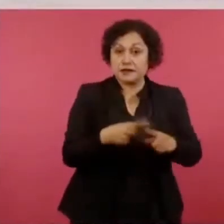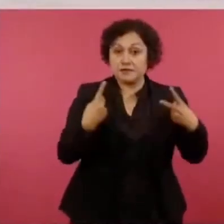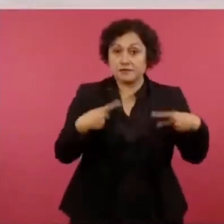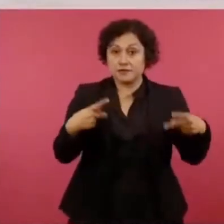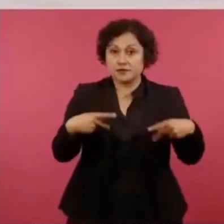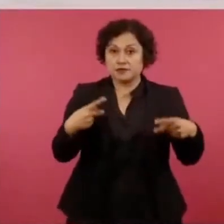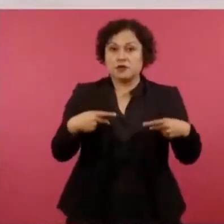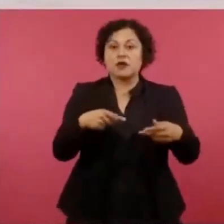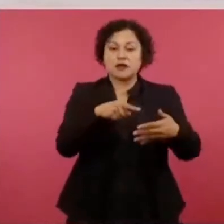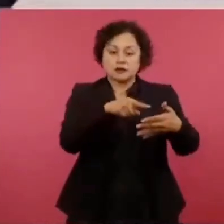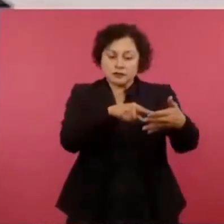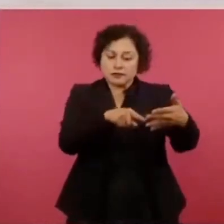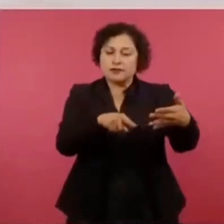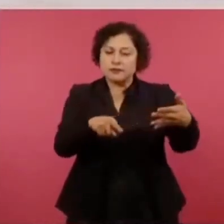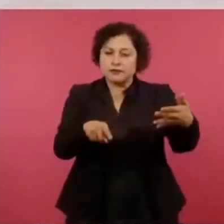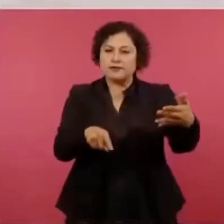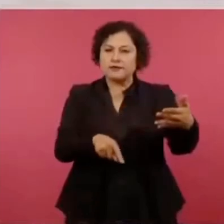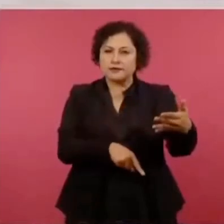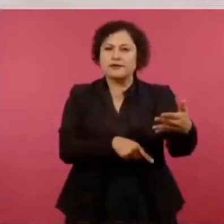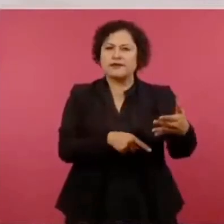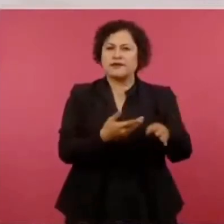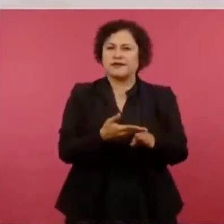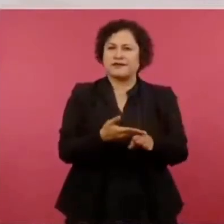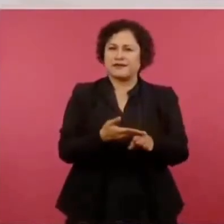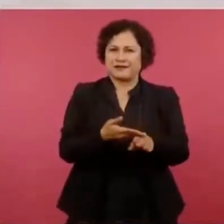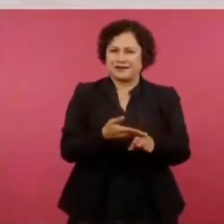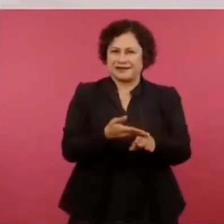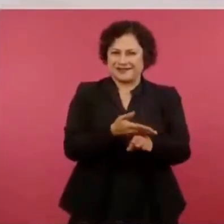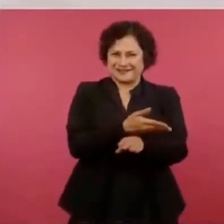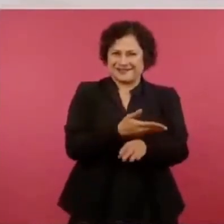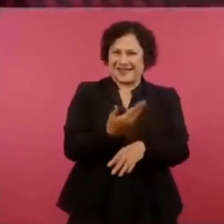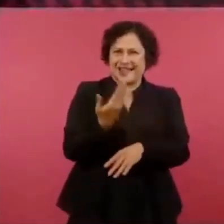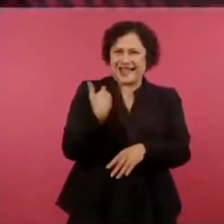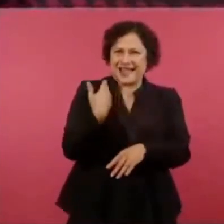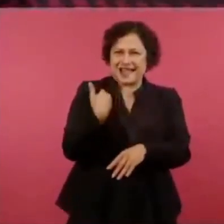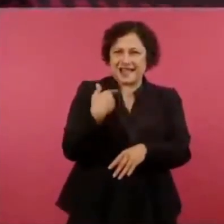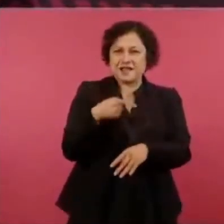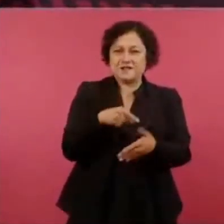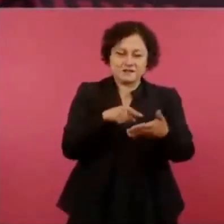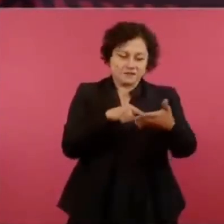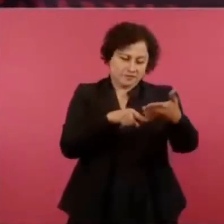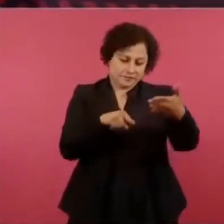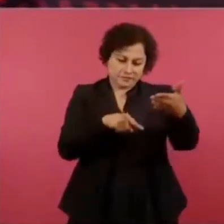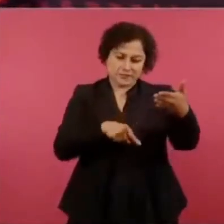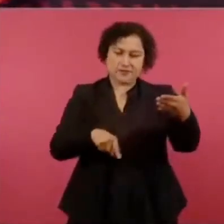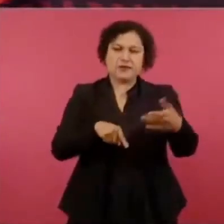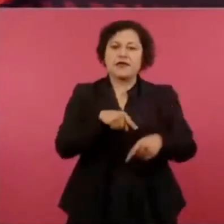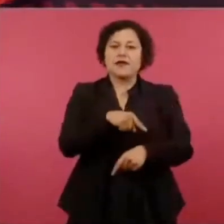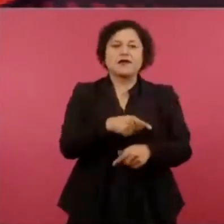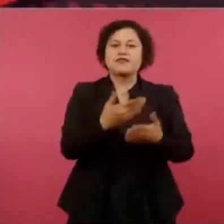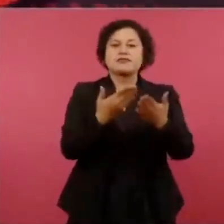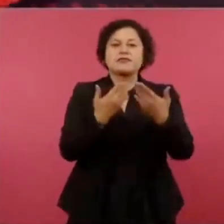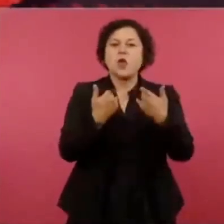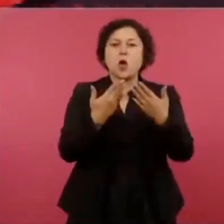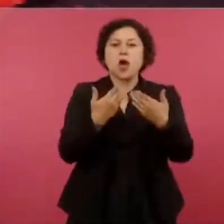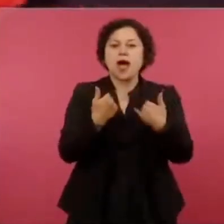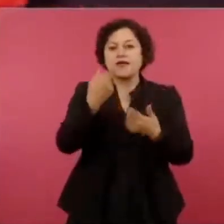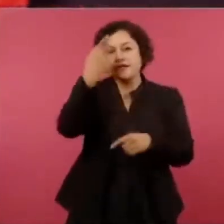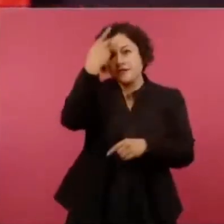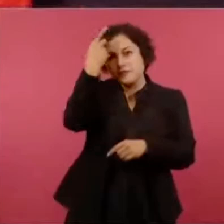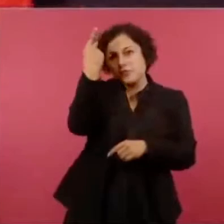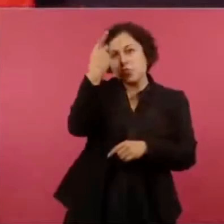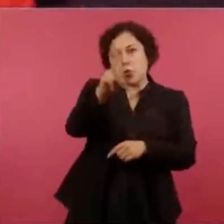hasta hace relativamente poco, no tenían muchos bienes y ahora viven